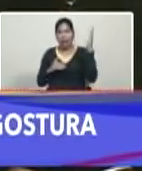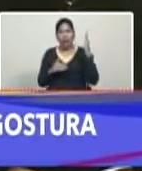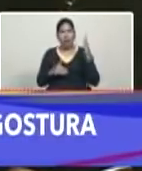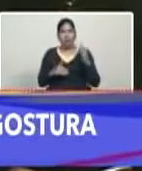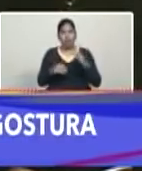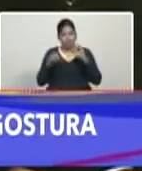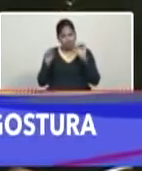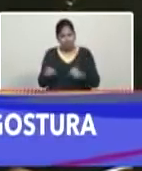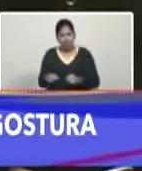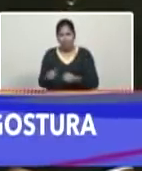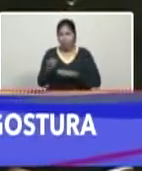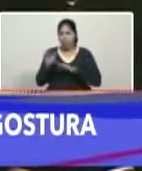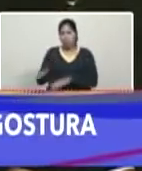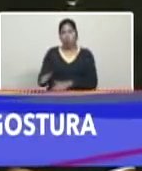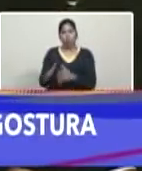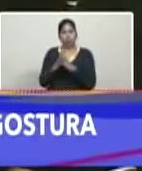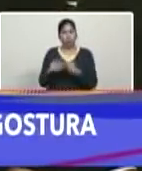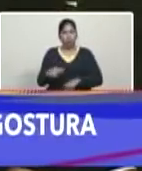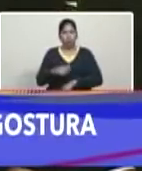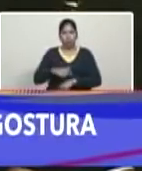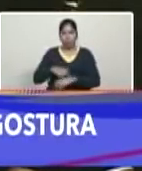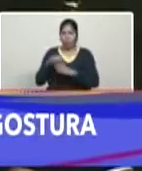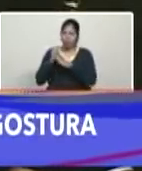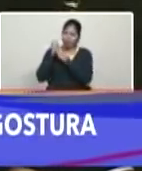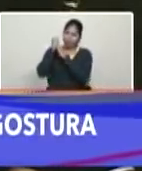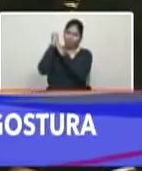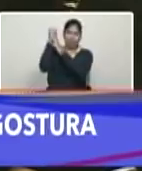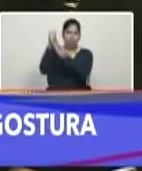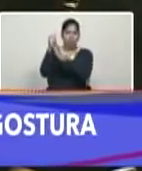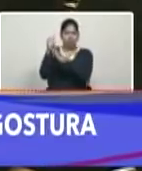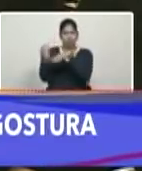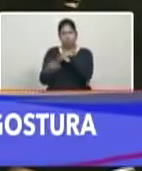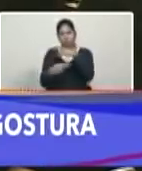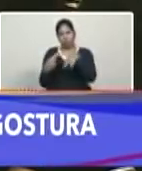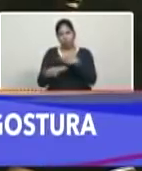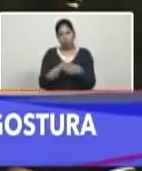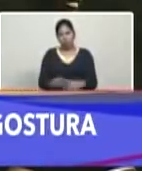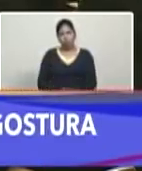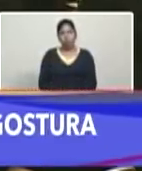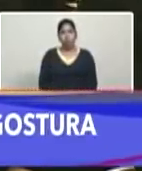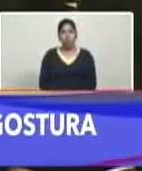la generación que le tocó encabezar como líder revolucionario.